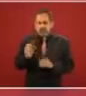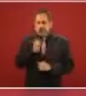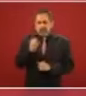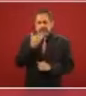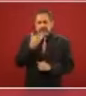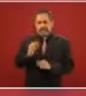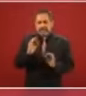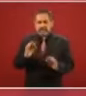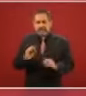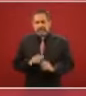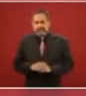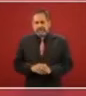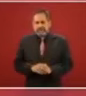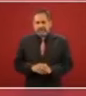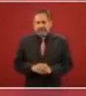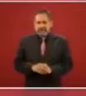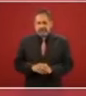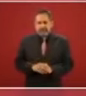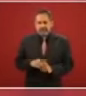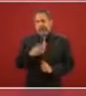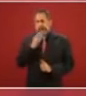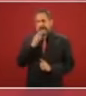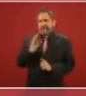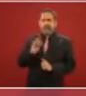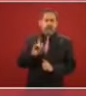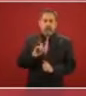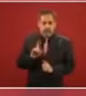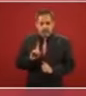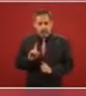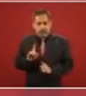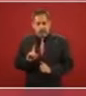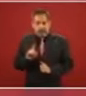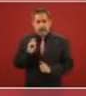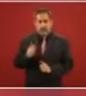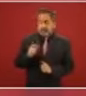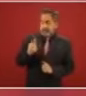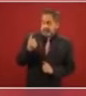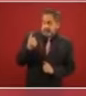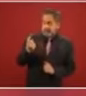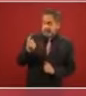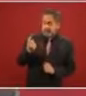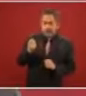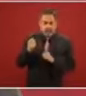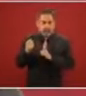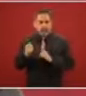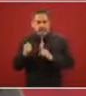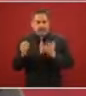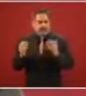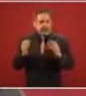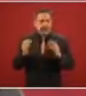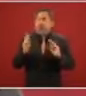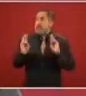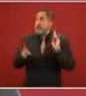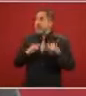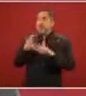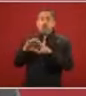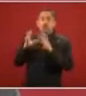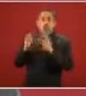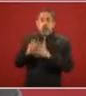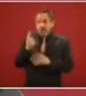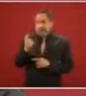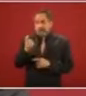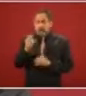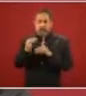afortunadamente. No es poca cosa que el peso sea la moneda en el mundo